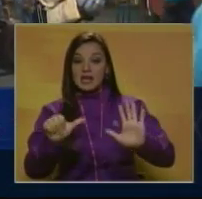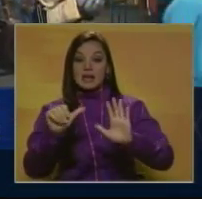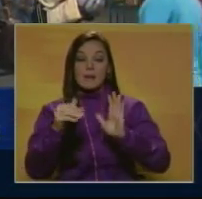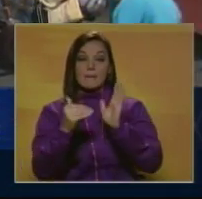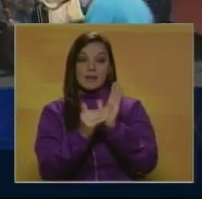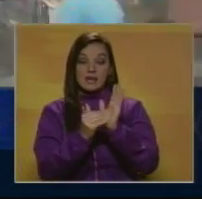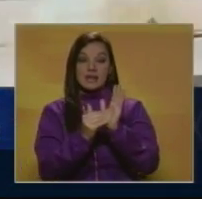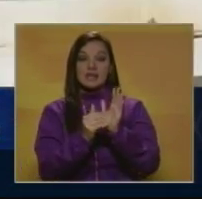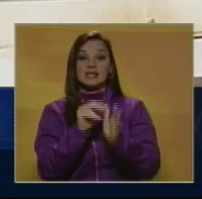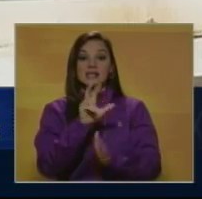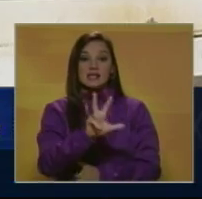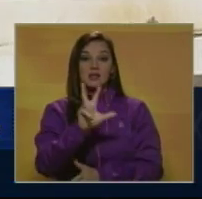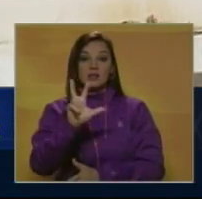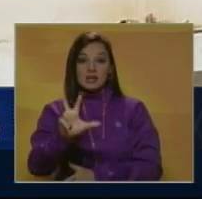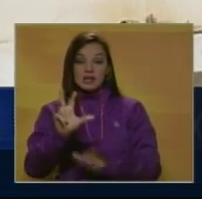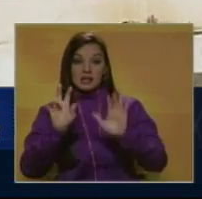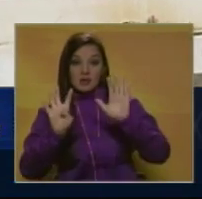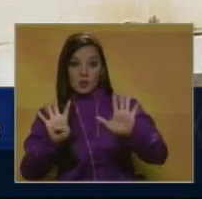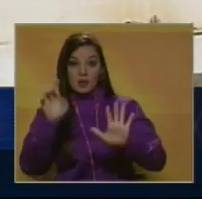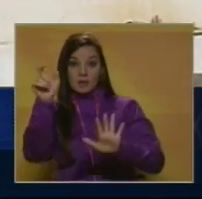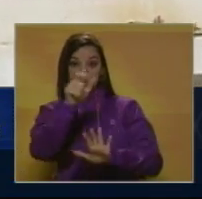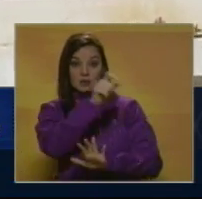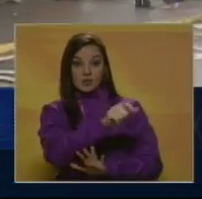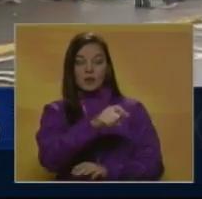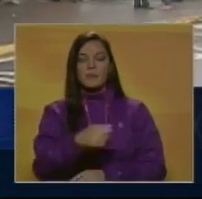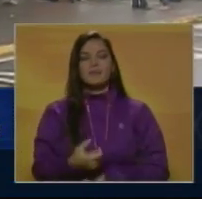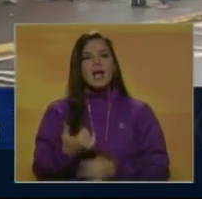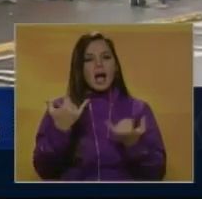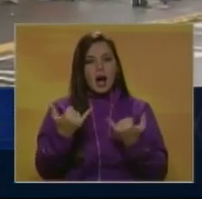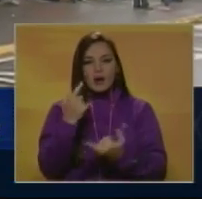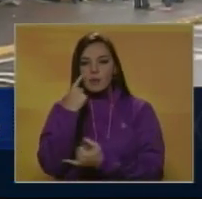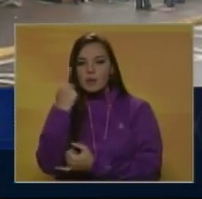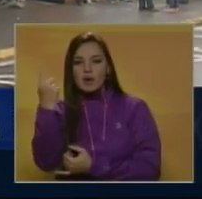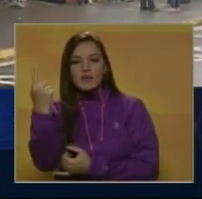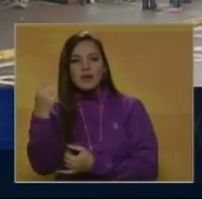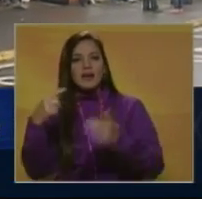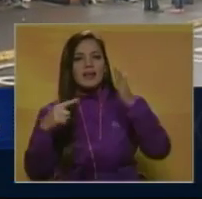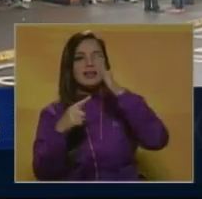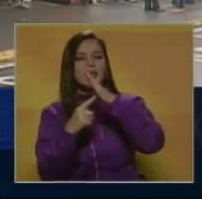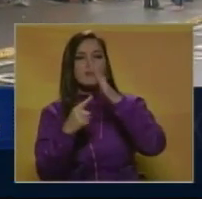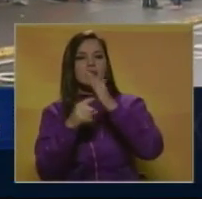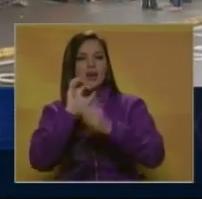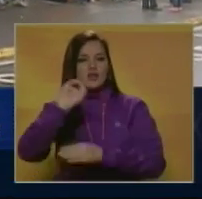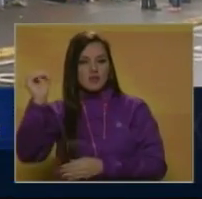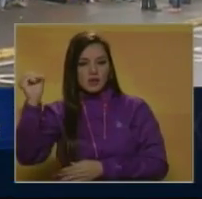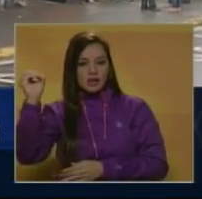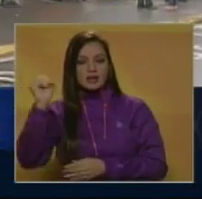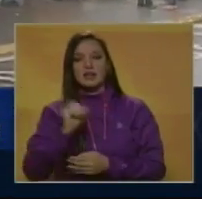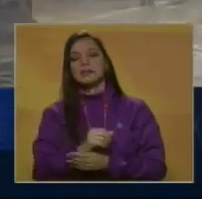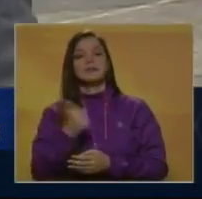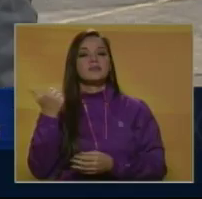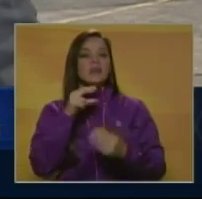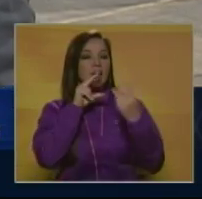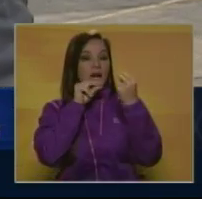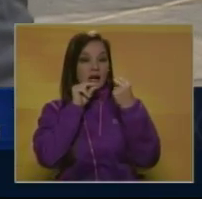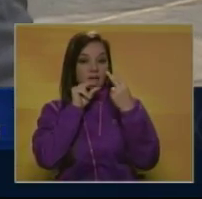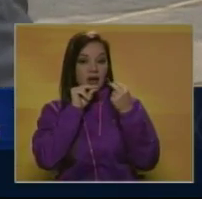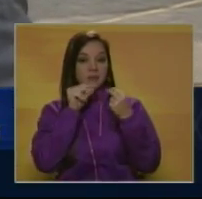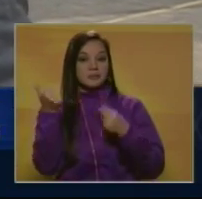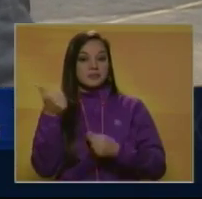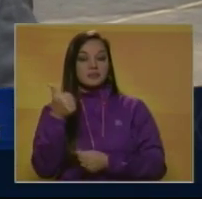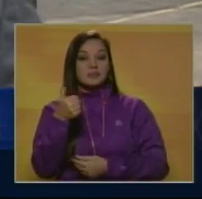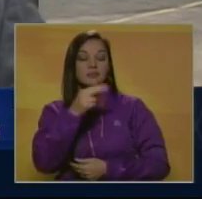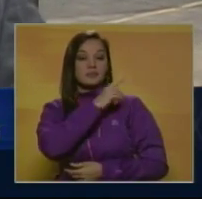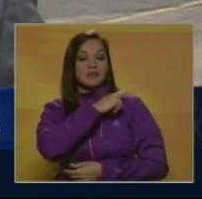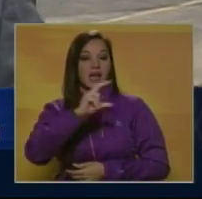856.139 pasajeros. Vamos a ver ahora qué pasa en el terminal de Oriente. Conversamos previamente con Roberto Fernández, quien es el director de